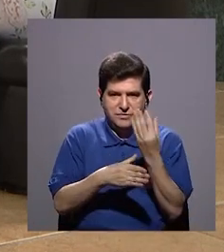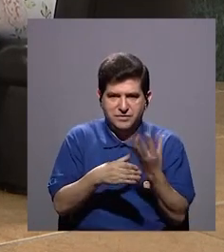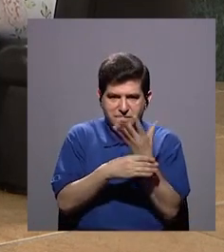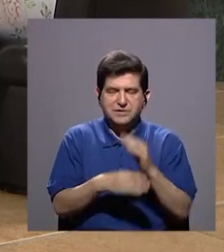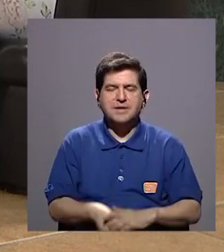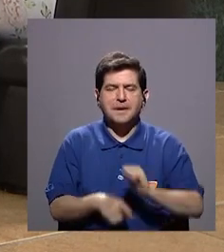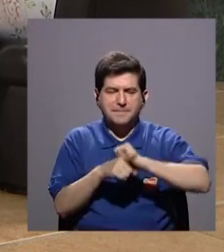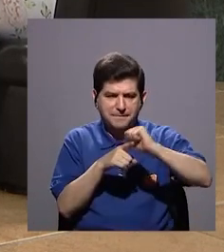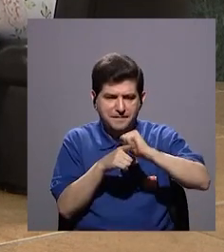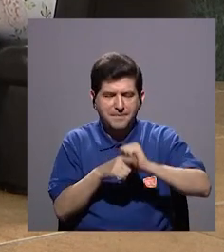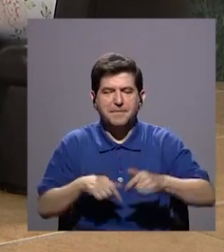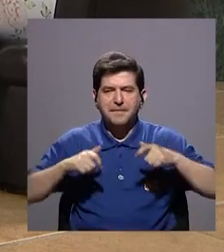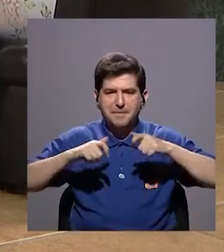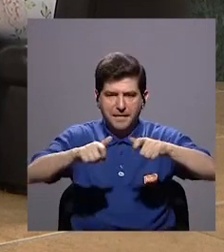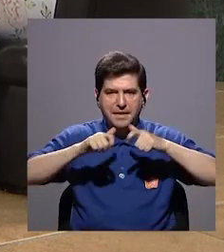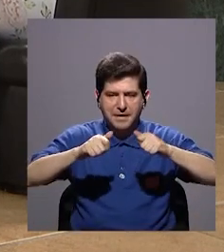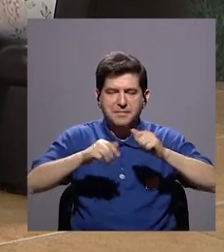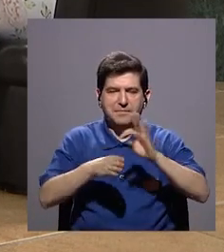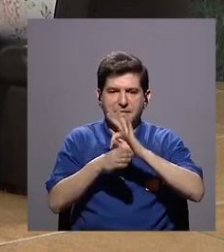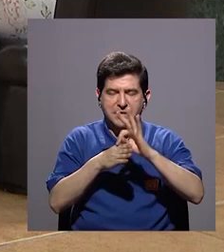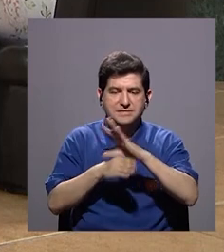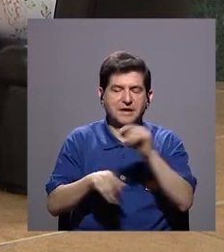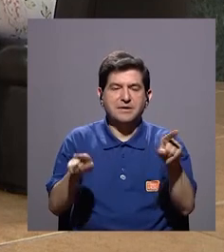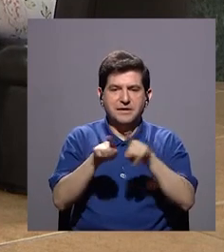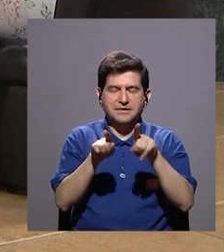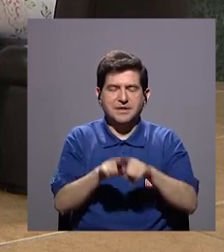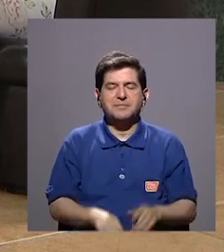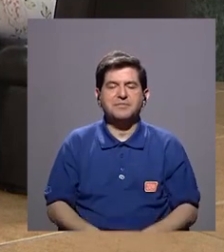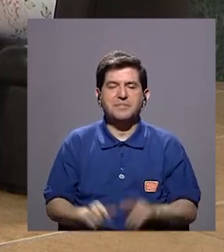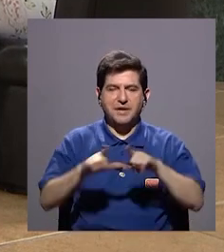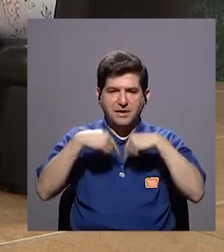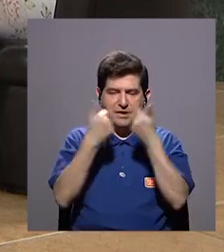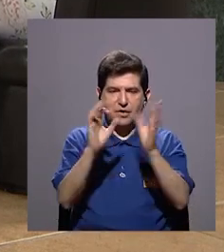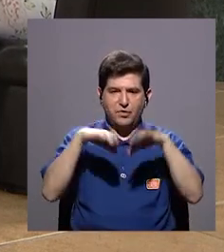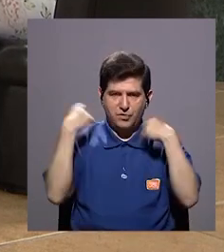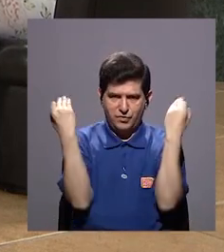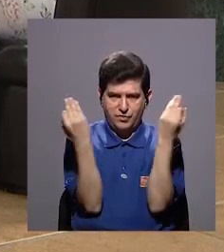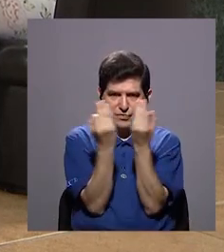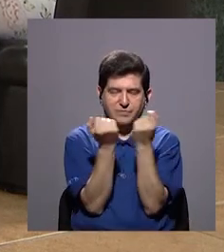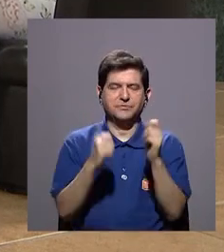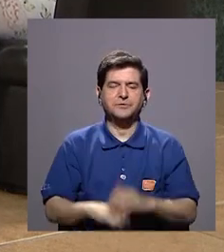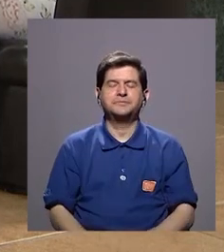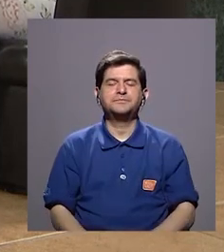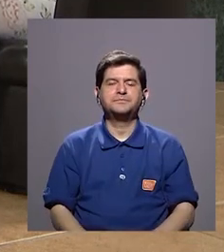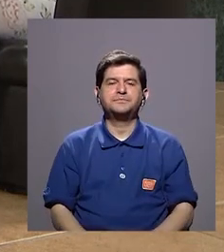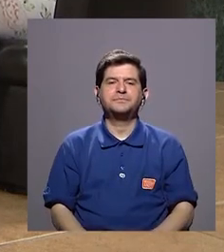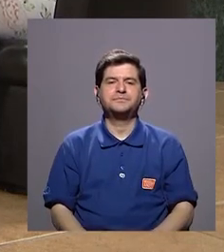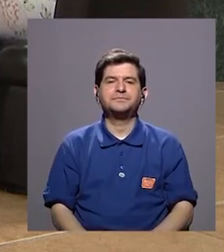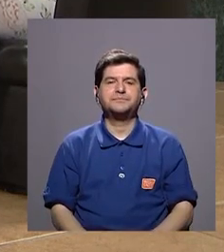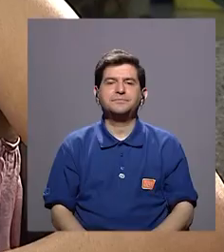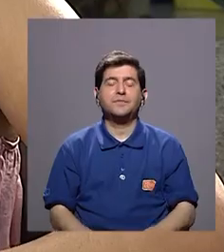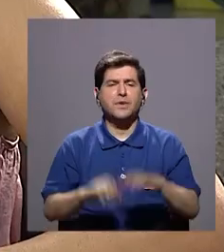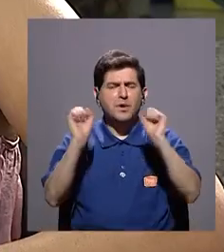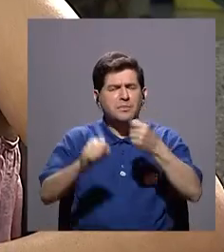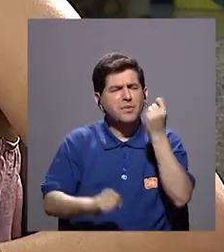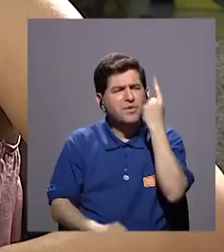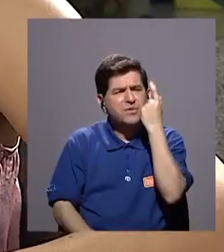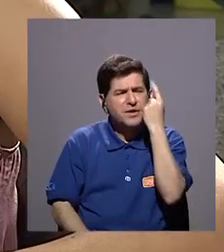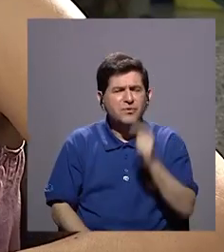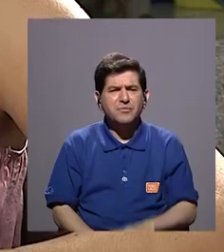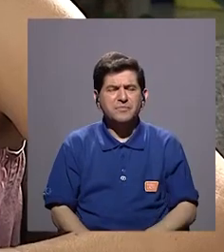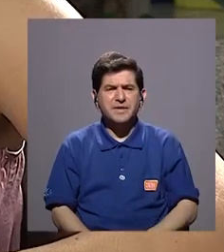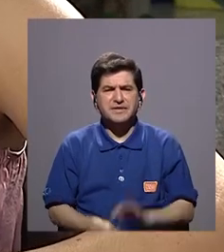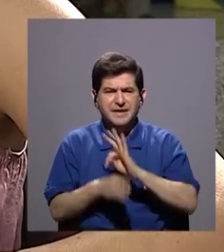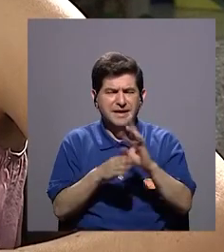floral con entrenamiento en masaje terapéutico y también formación en constelaciones familiares. Leonor,